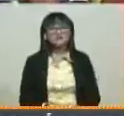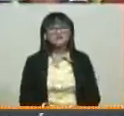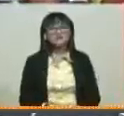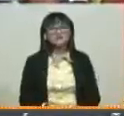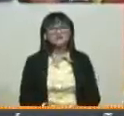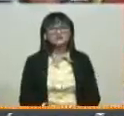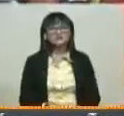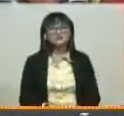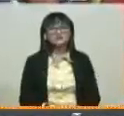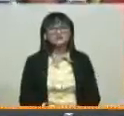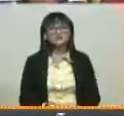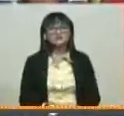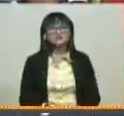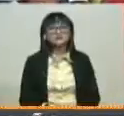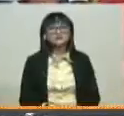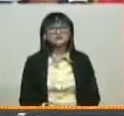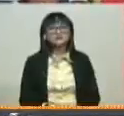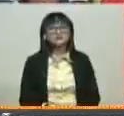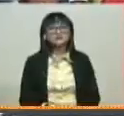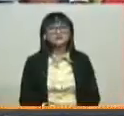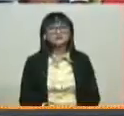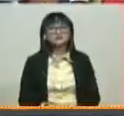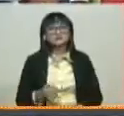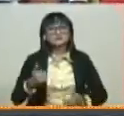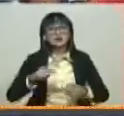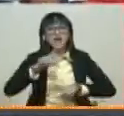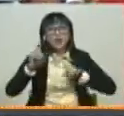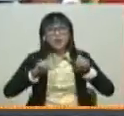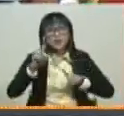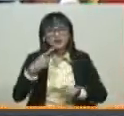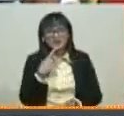Vamos a ganar no porque lo dicen las encuestas, no.